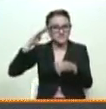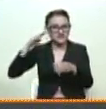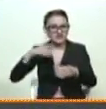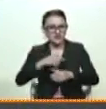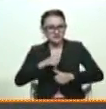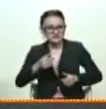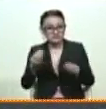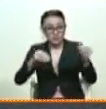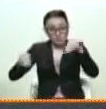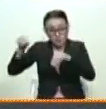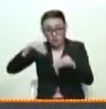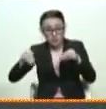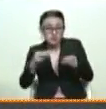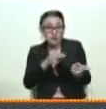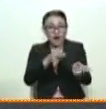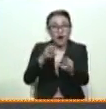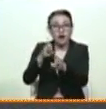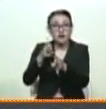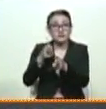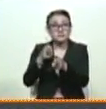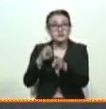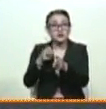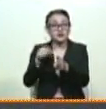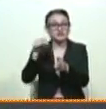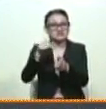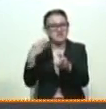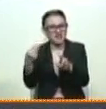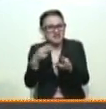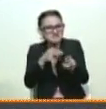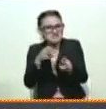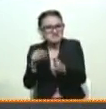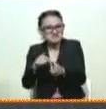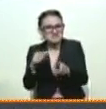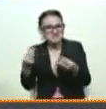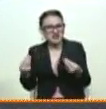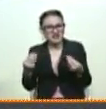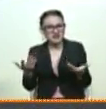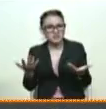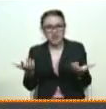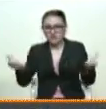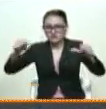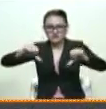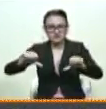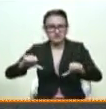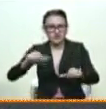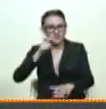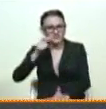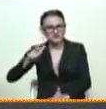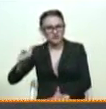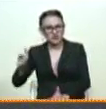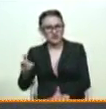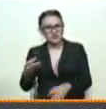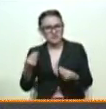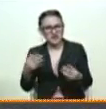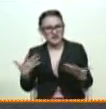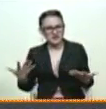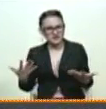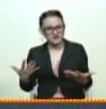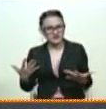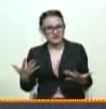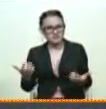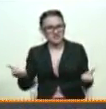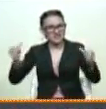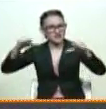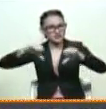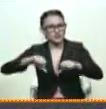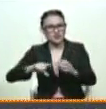Fabricar armas, pero ¿para qué fabricar armas? ¿Para terminar de destruirnos como especie humana? ¿Para terminar de aniquilar y de